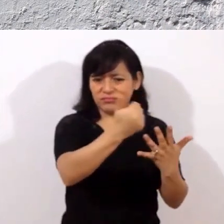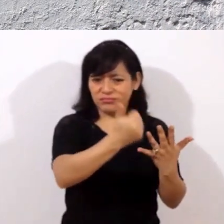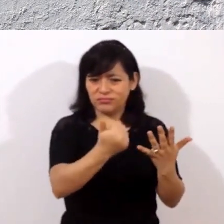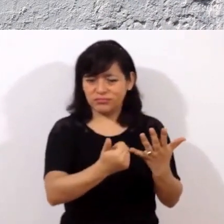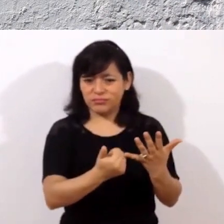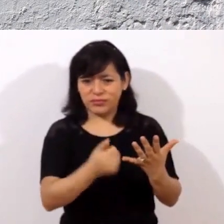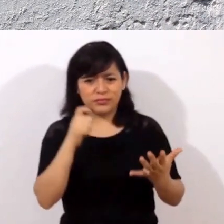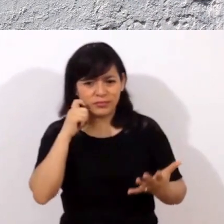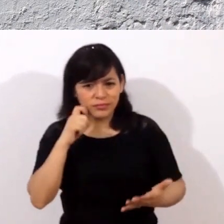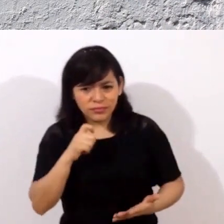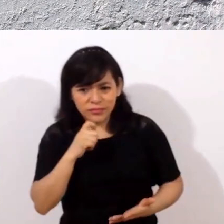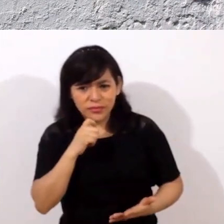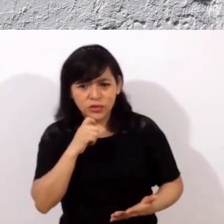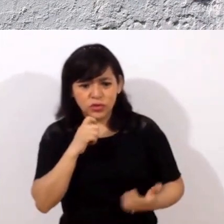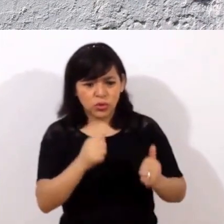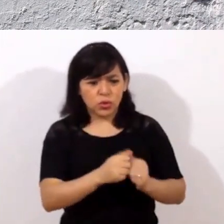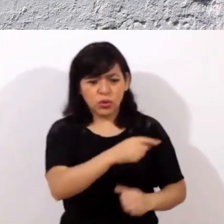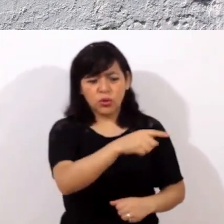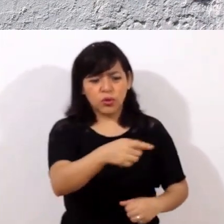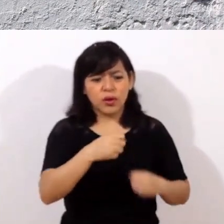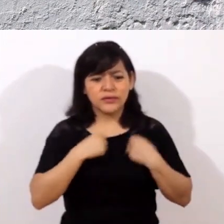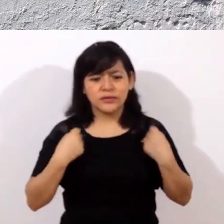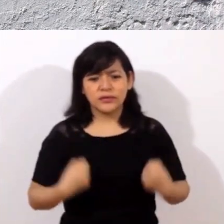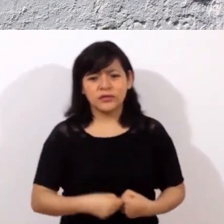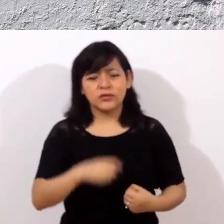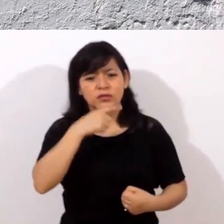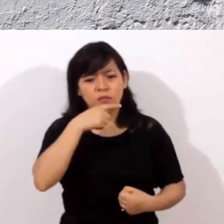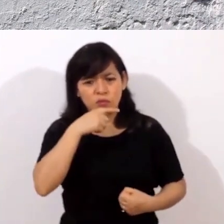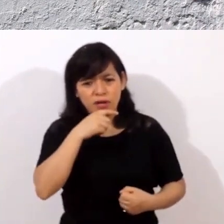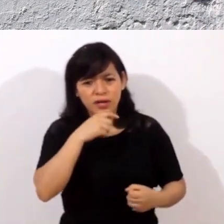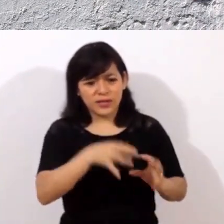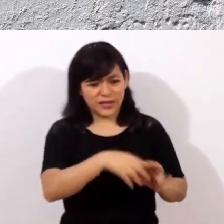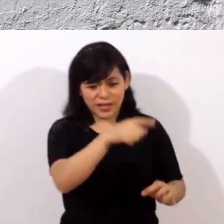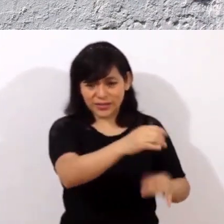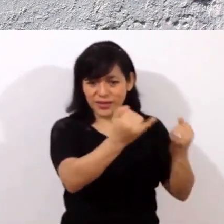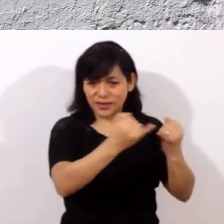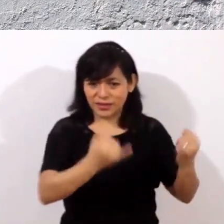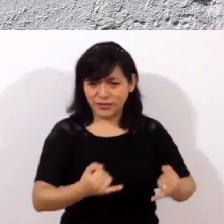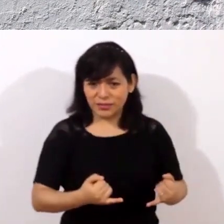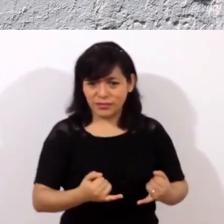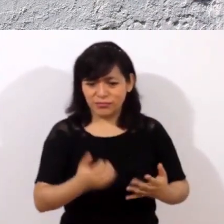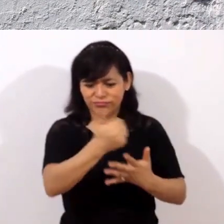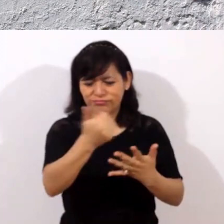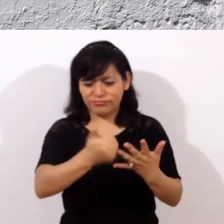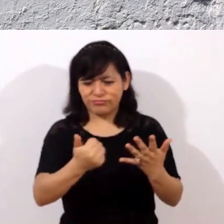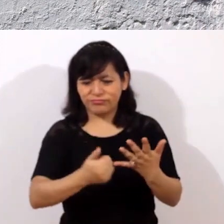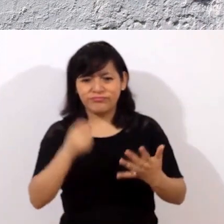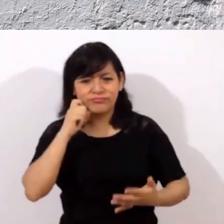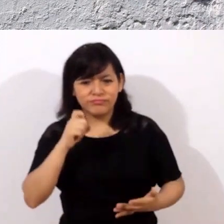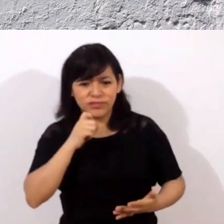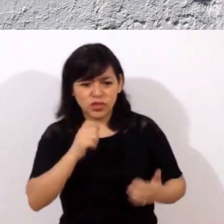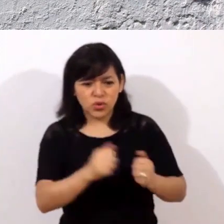las sacerdotisas de esta diosa. Las mujeres mantenían relaciones sexuales con los sacerdotes